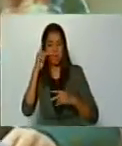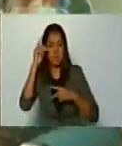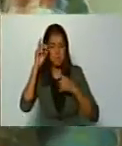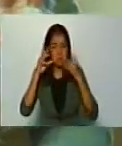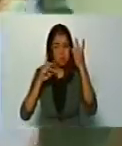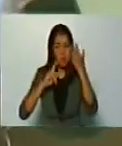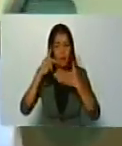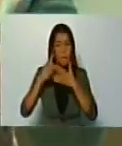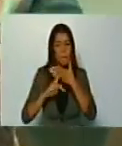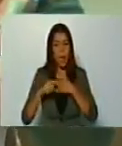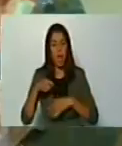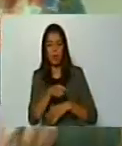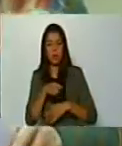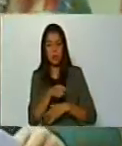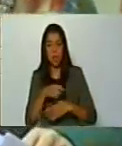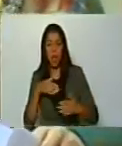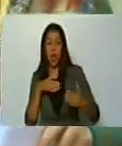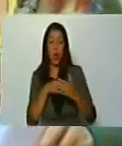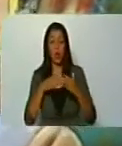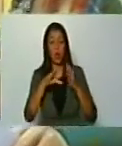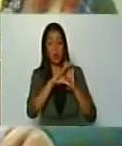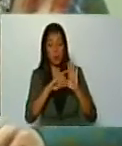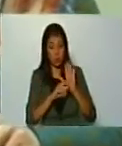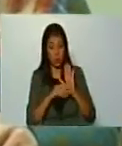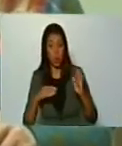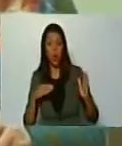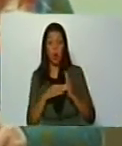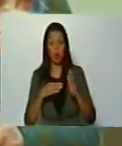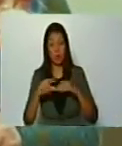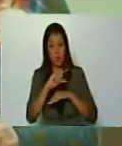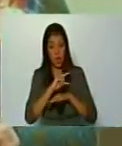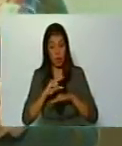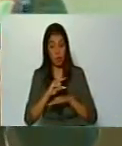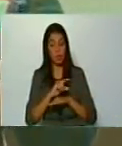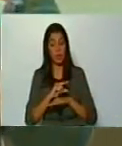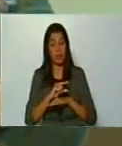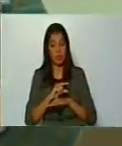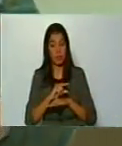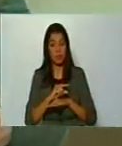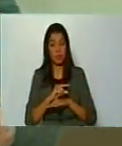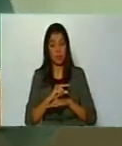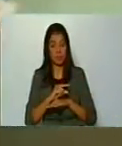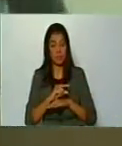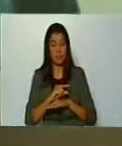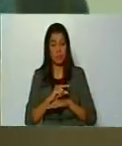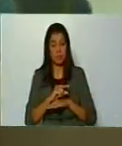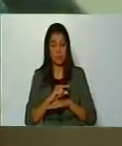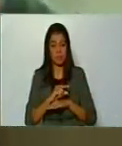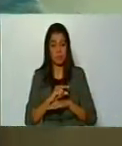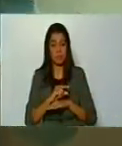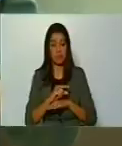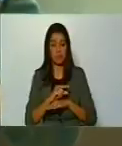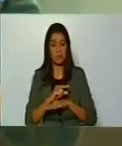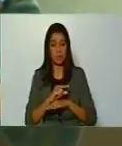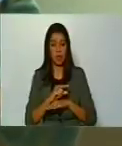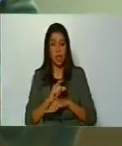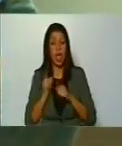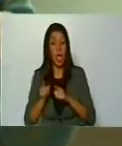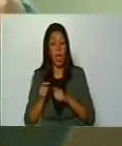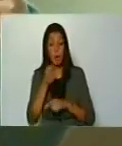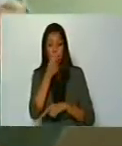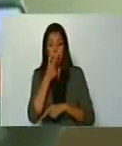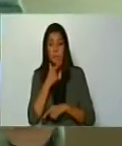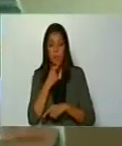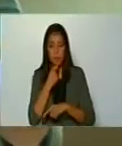la Constitución, contra el orden constitucional, fue desde adentro y